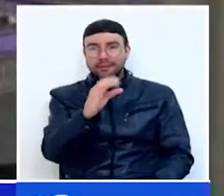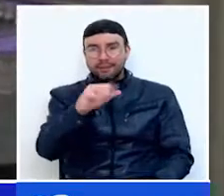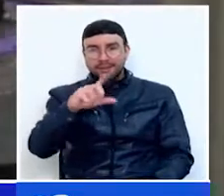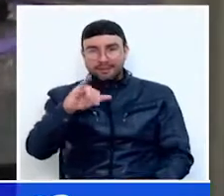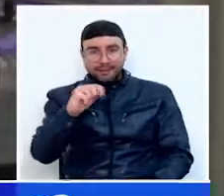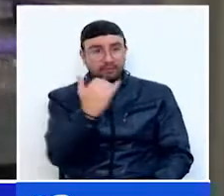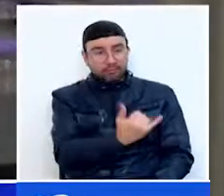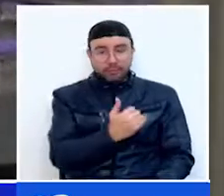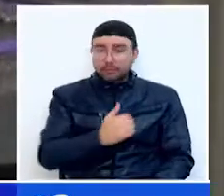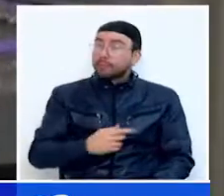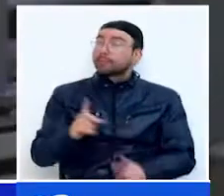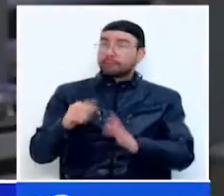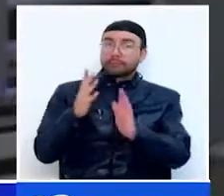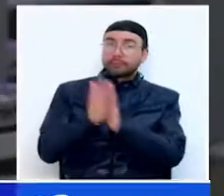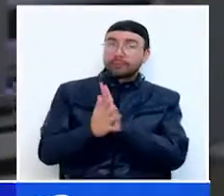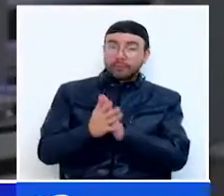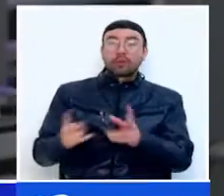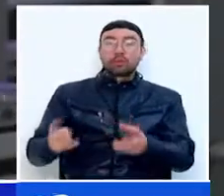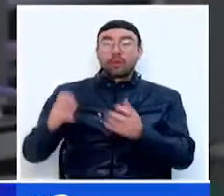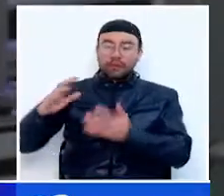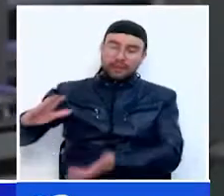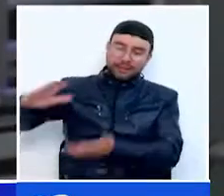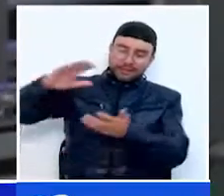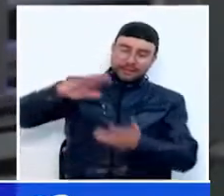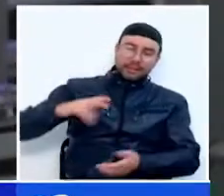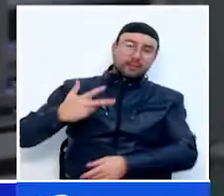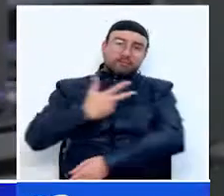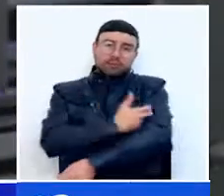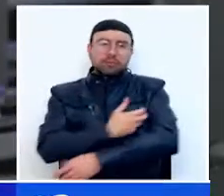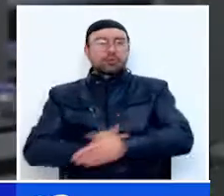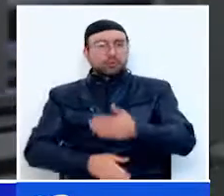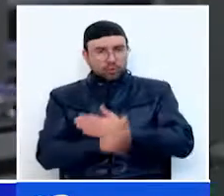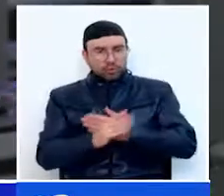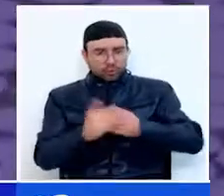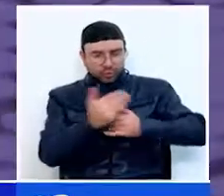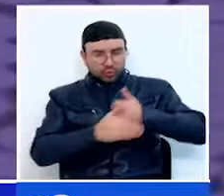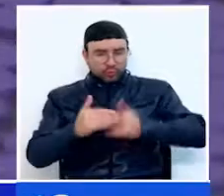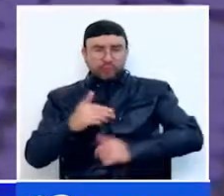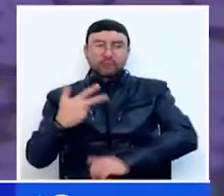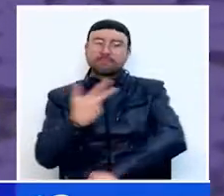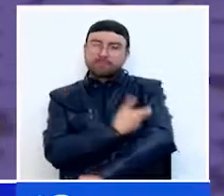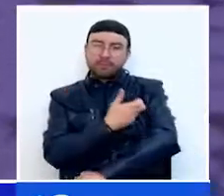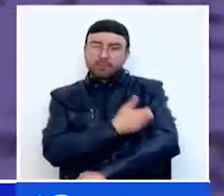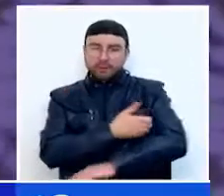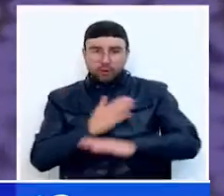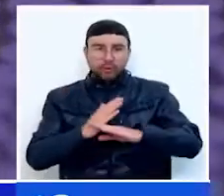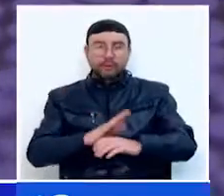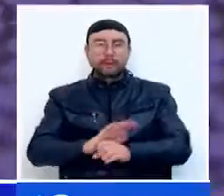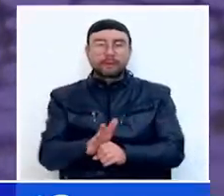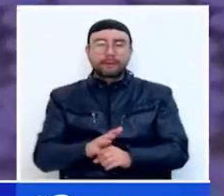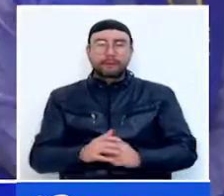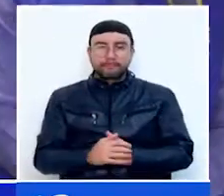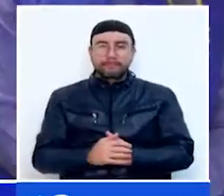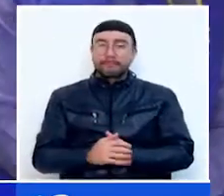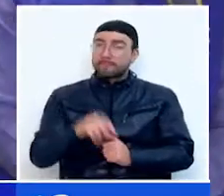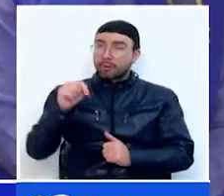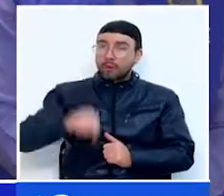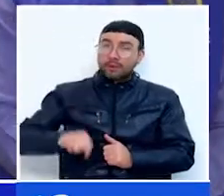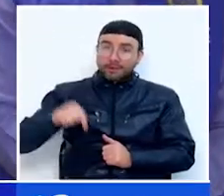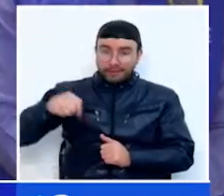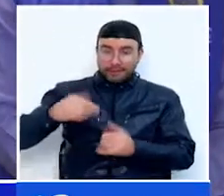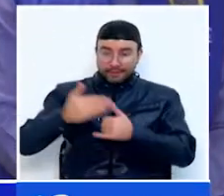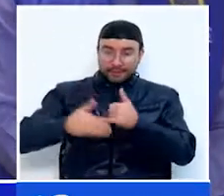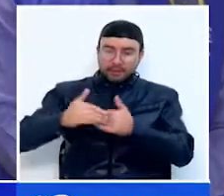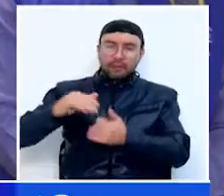anunció la llegada de un nuevo lote de vacunas para continuar avanzando en el plan departamental de inmunización contra la COVID-19. El día de hoy llegaron al